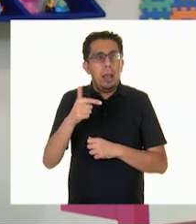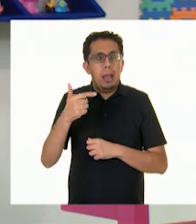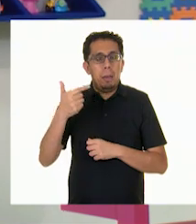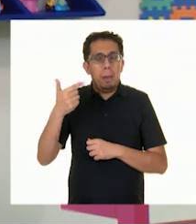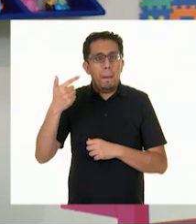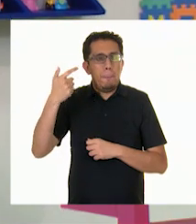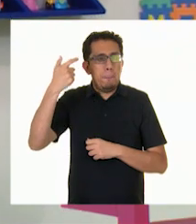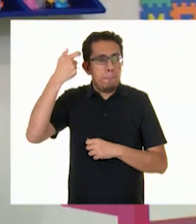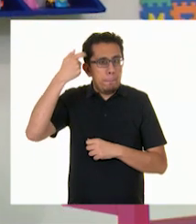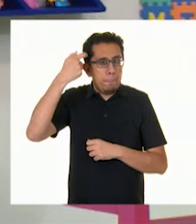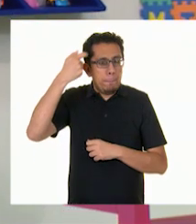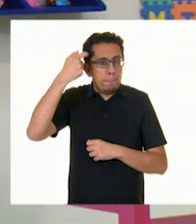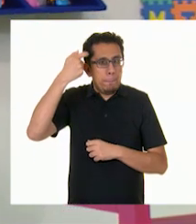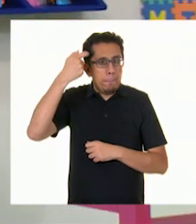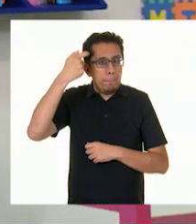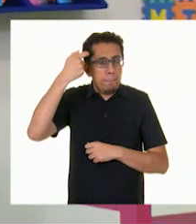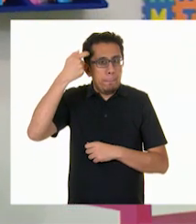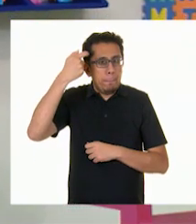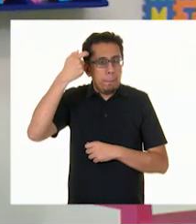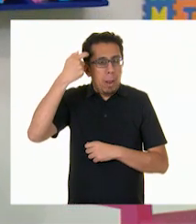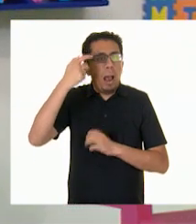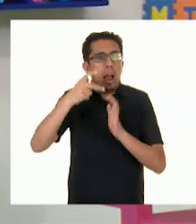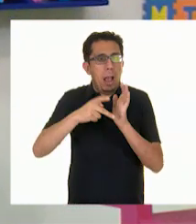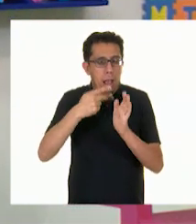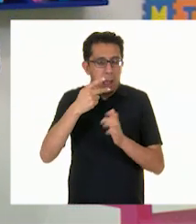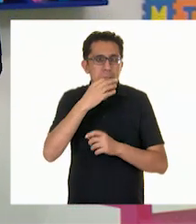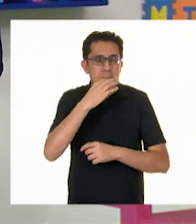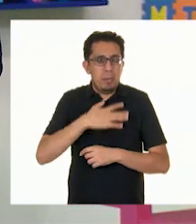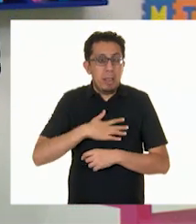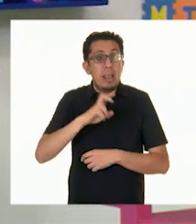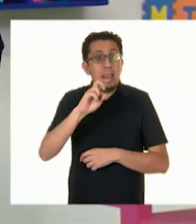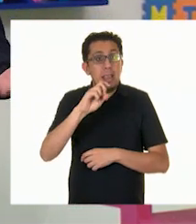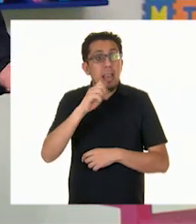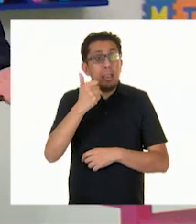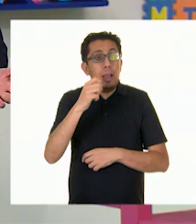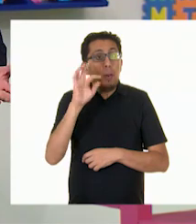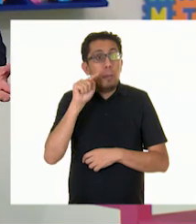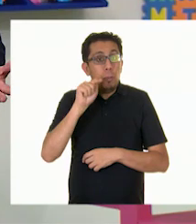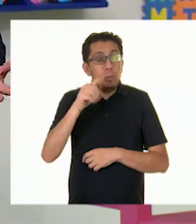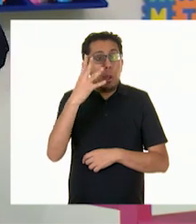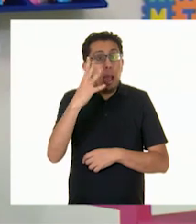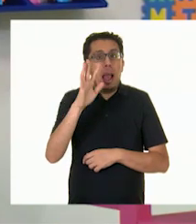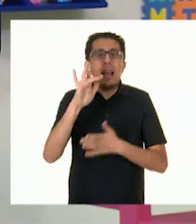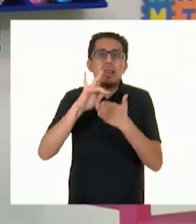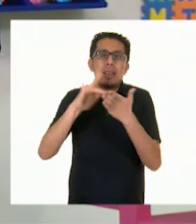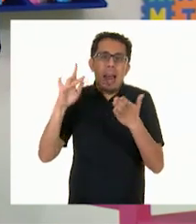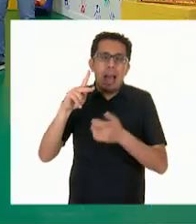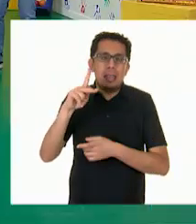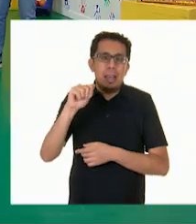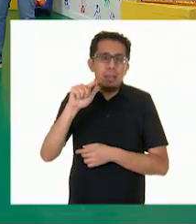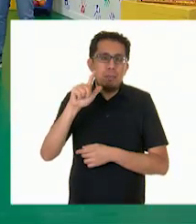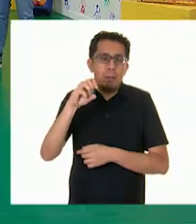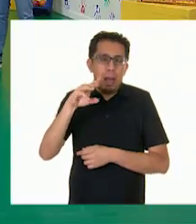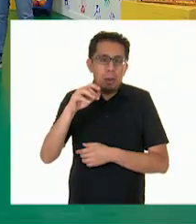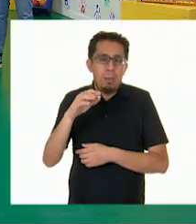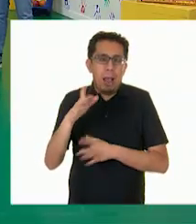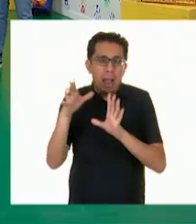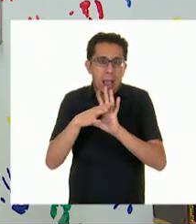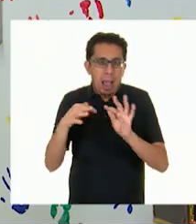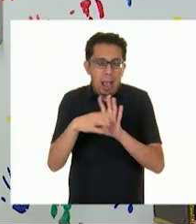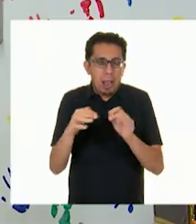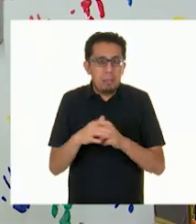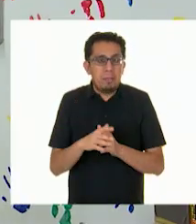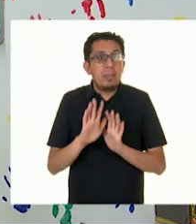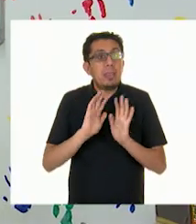Ajá. Presionas otra vez el gatillo. Es muy fácil. 36.4, gracias, Paloma. Entonces ya sabemos cómo usar